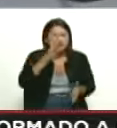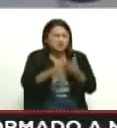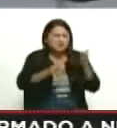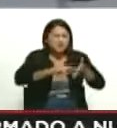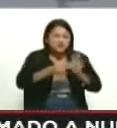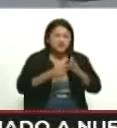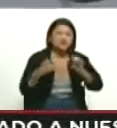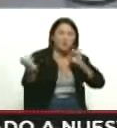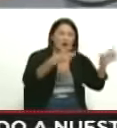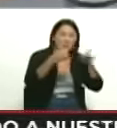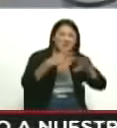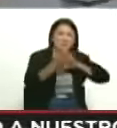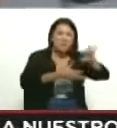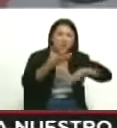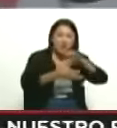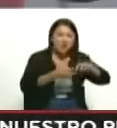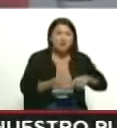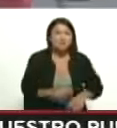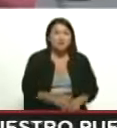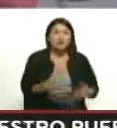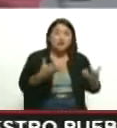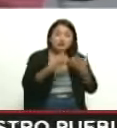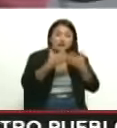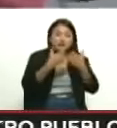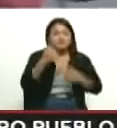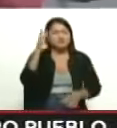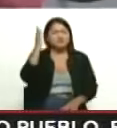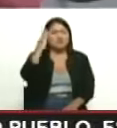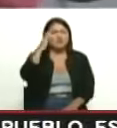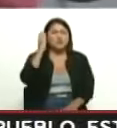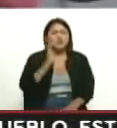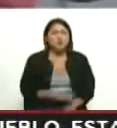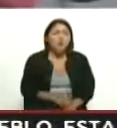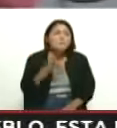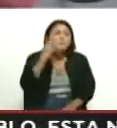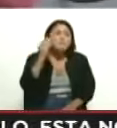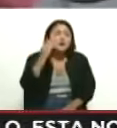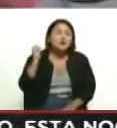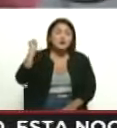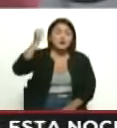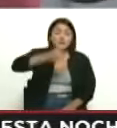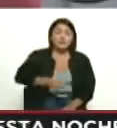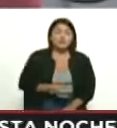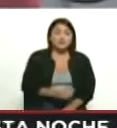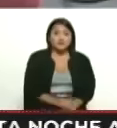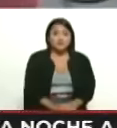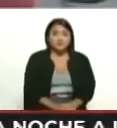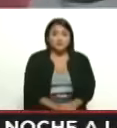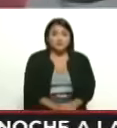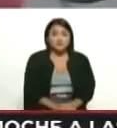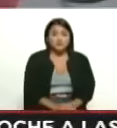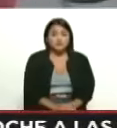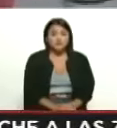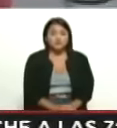civil. Esa la tenemos en la memoria de lo que significa desobediencia civil.